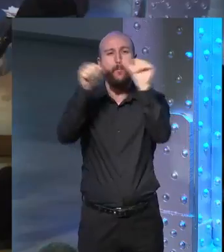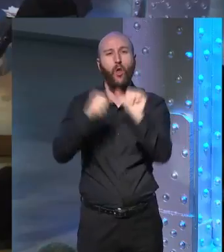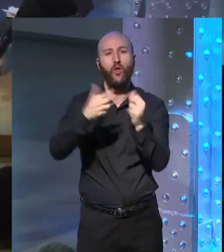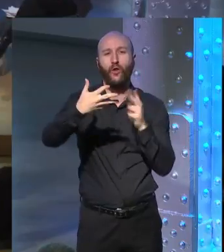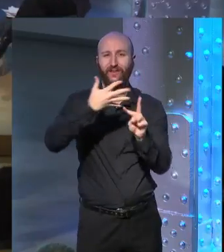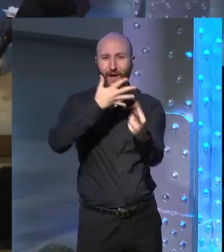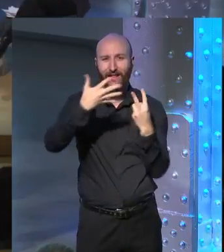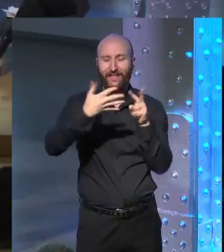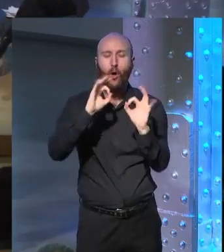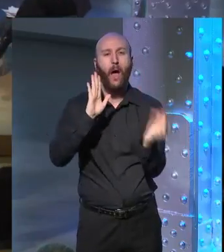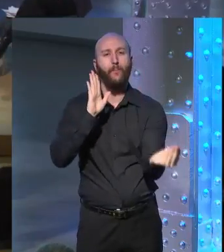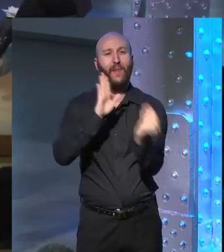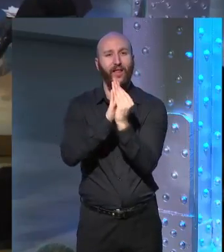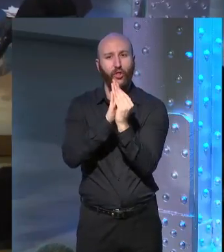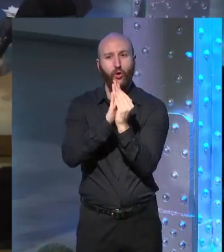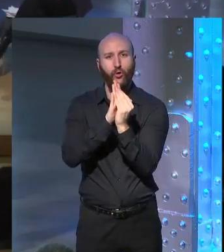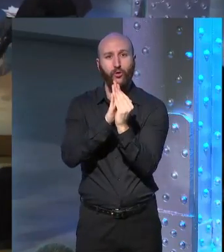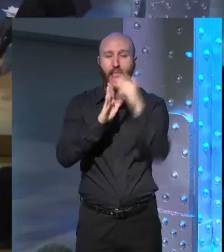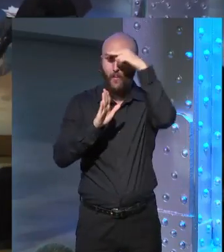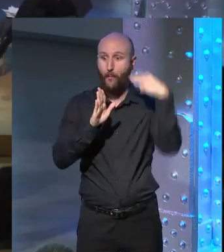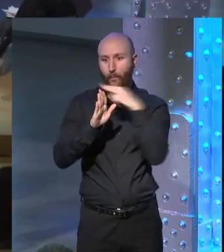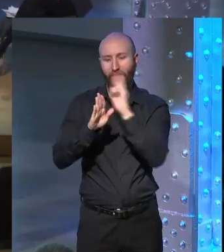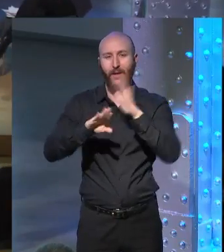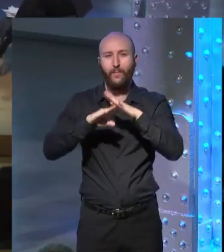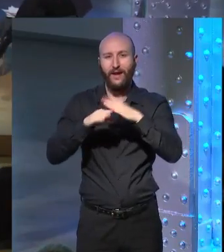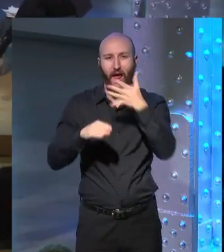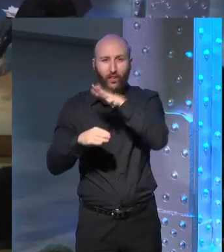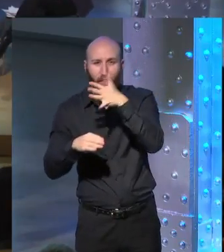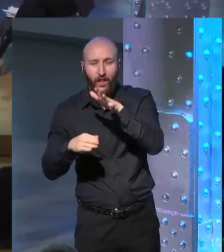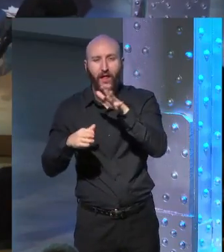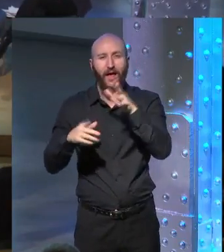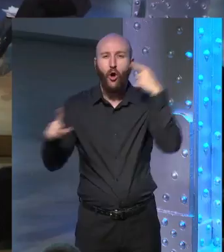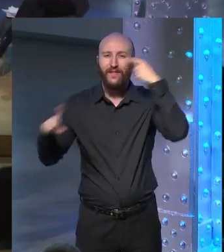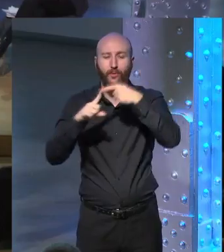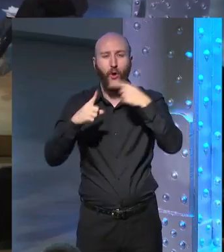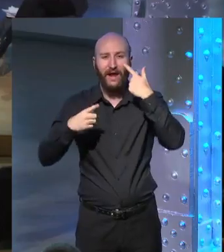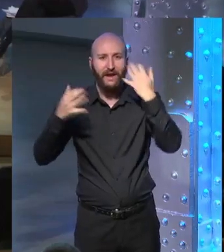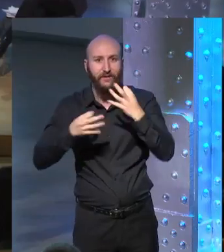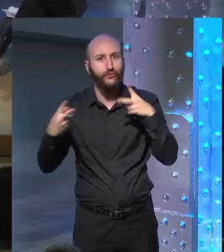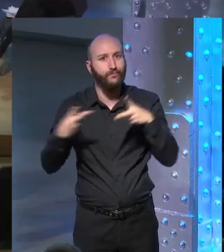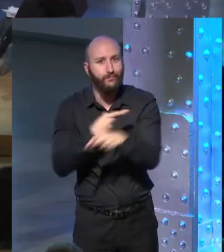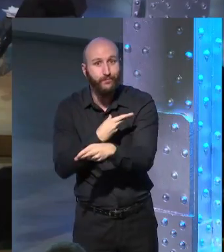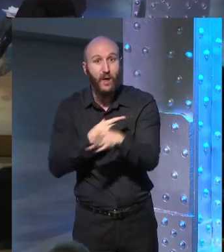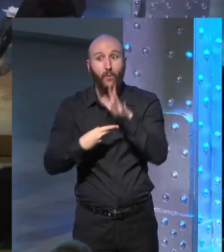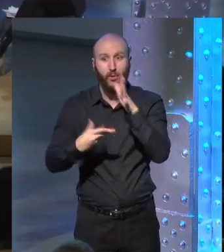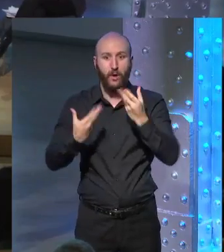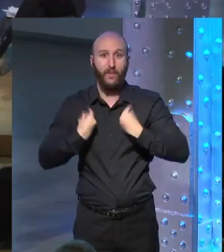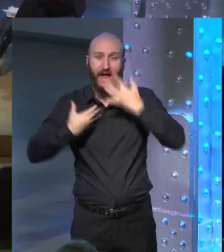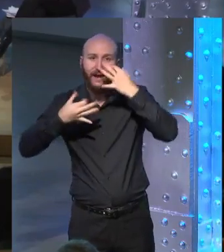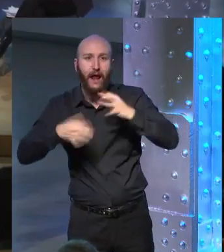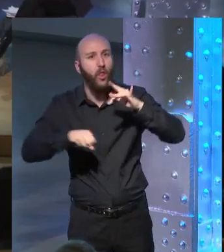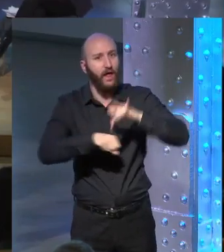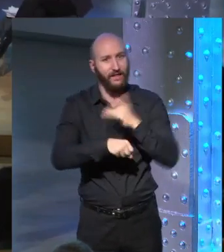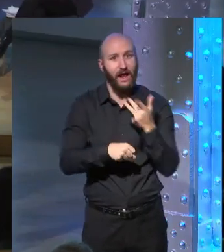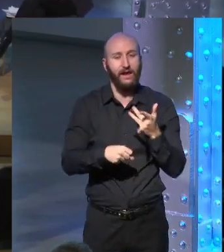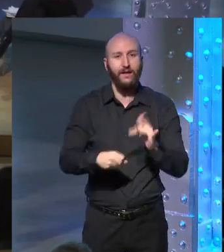tipo de apps para tener un cierto control parental, para evitarles esos riesgos de la vida tanto real como digital,